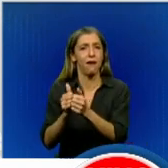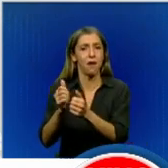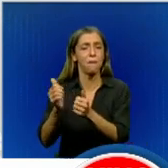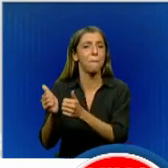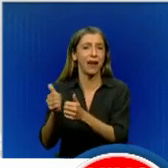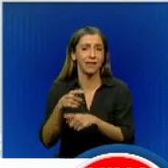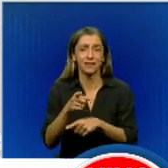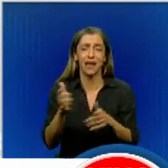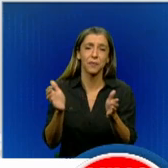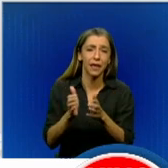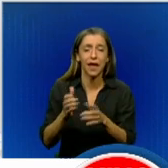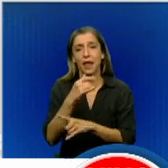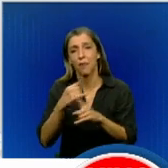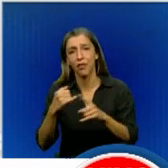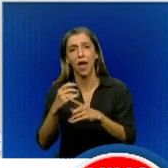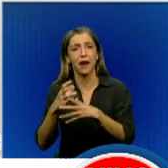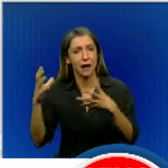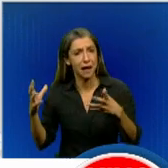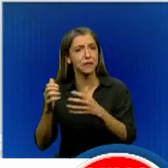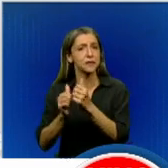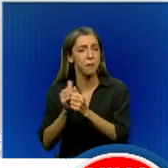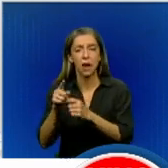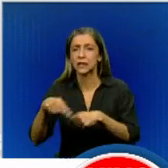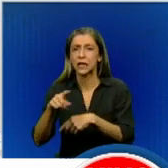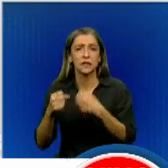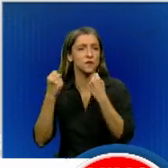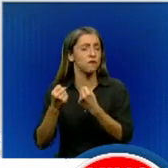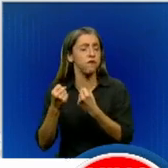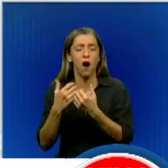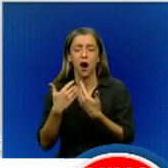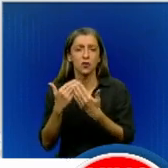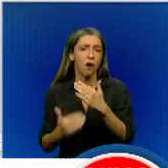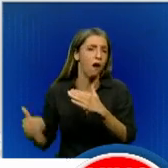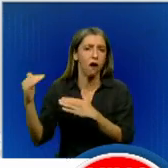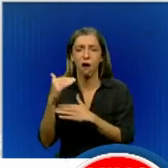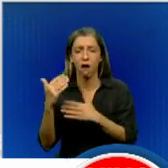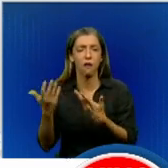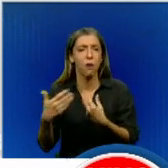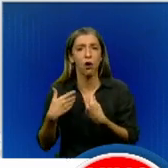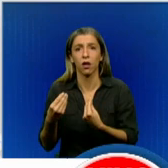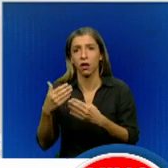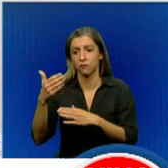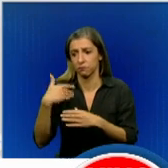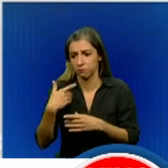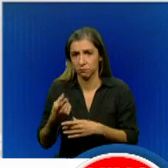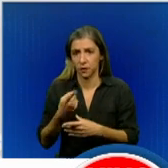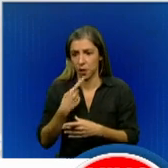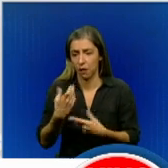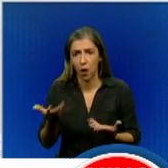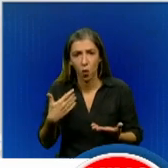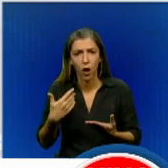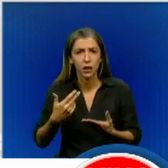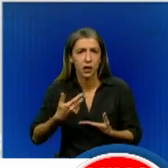las pequeñas empresas las medianas empresas y las grandes empresas que se van a encontrar con que van a tener que pagar un